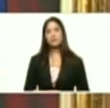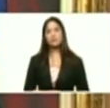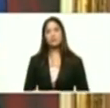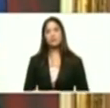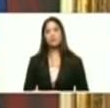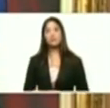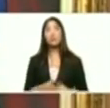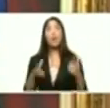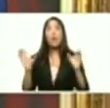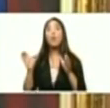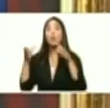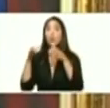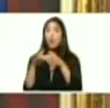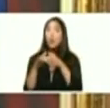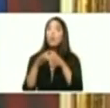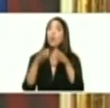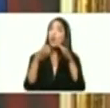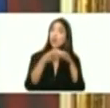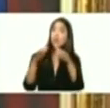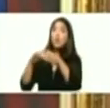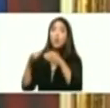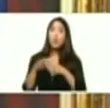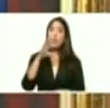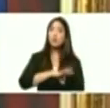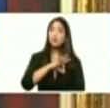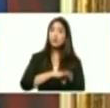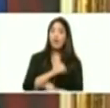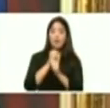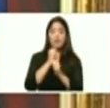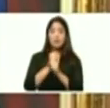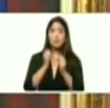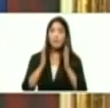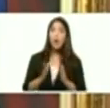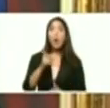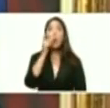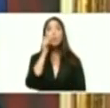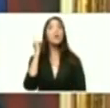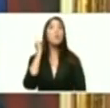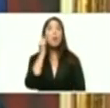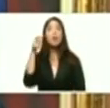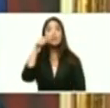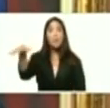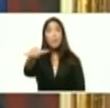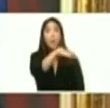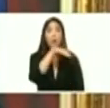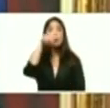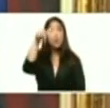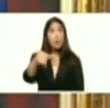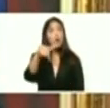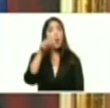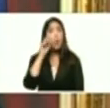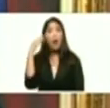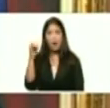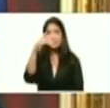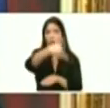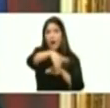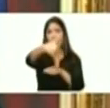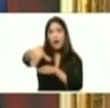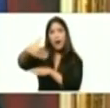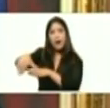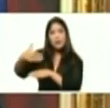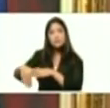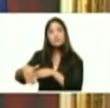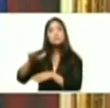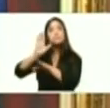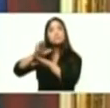un grupo de movimientos sociales, laborales, hombres y mujeres del pueblo, que hoy están en las calles, fueron al